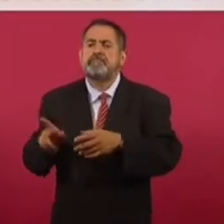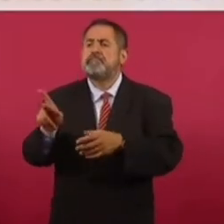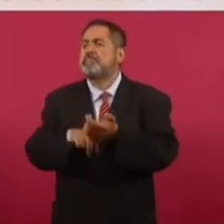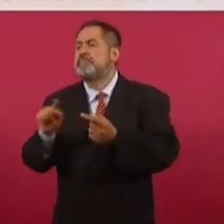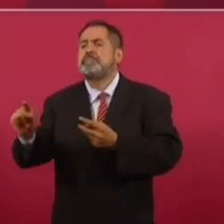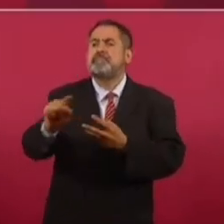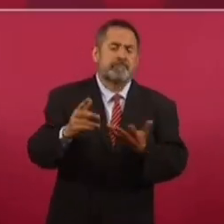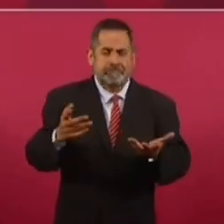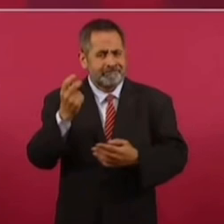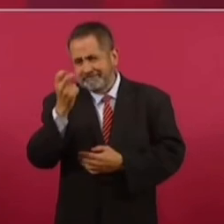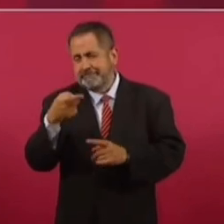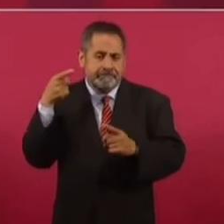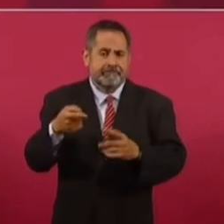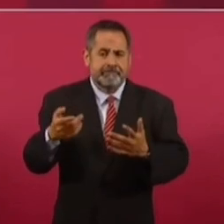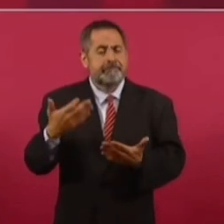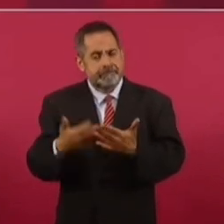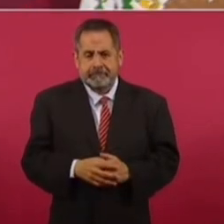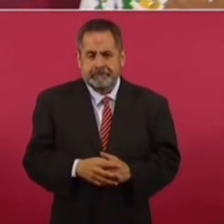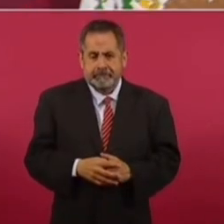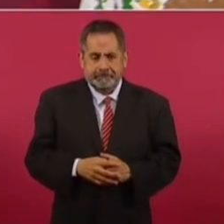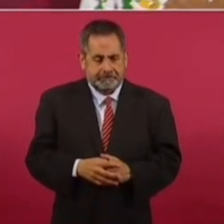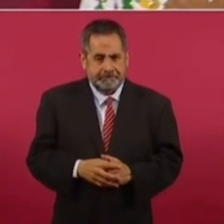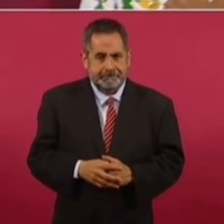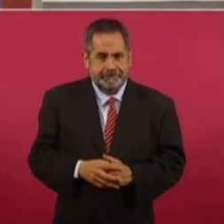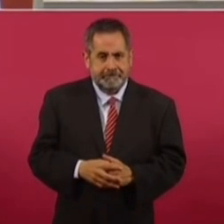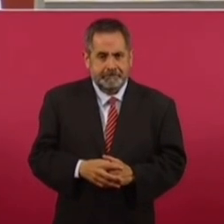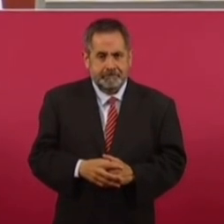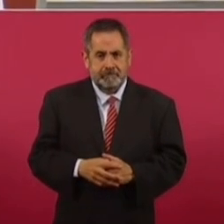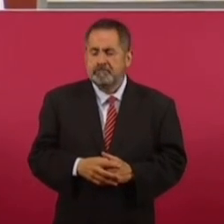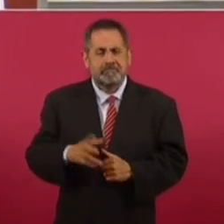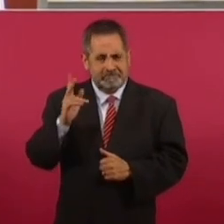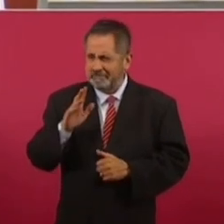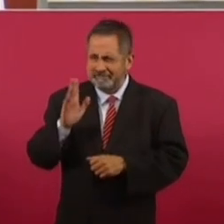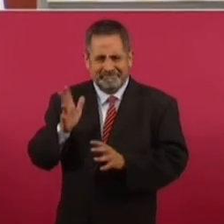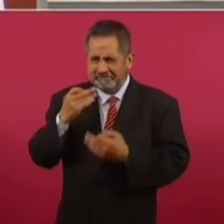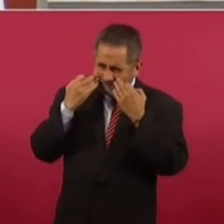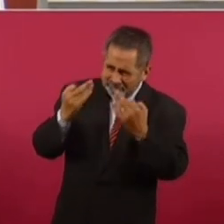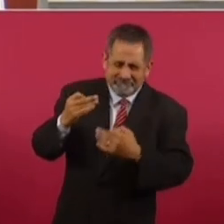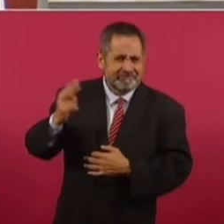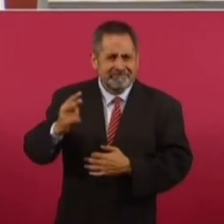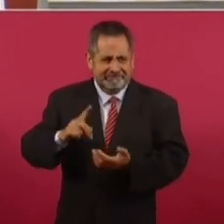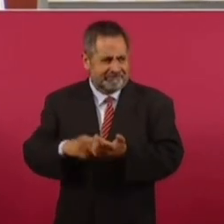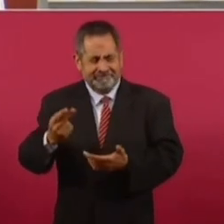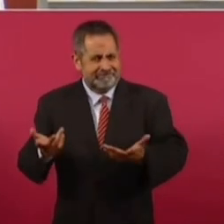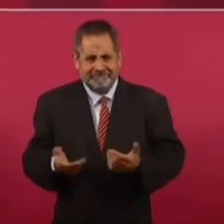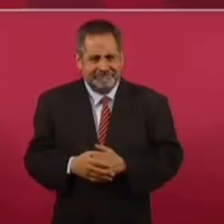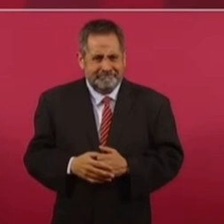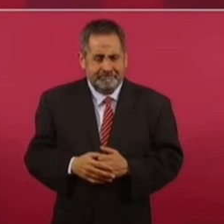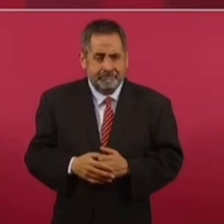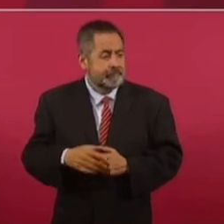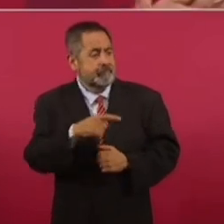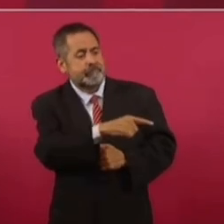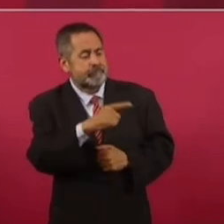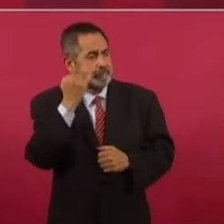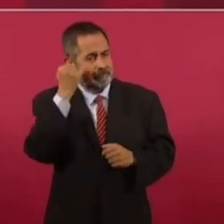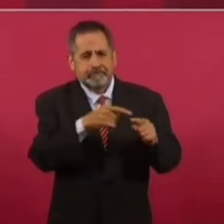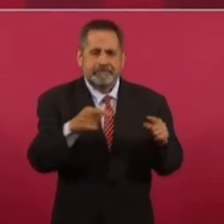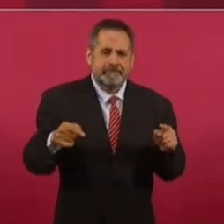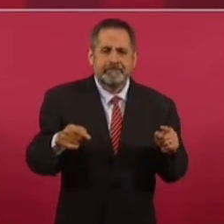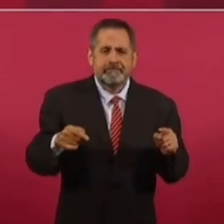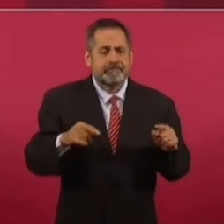Entonces, en todos lados hacen falta los cambios. Está demostrado que no funciona el modelo